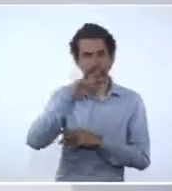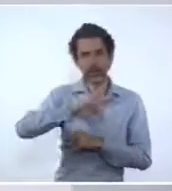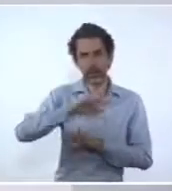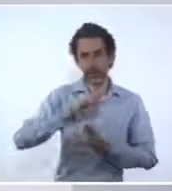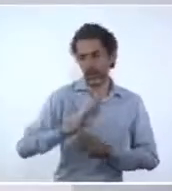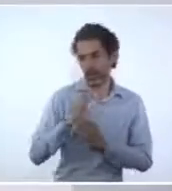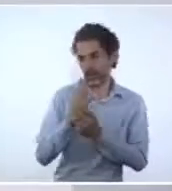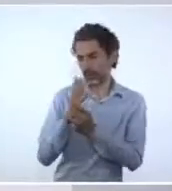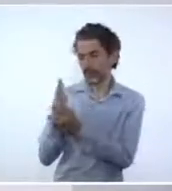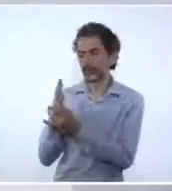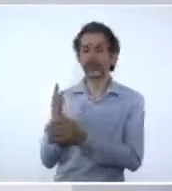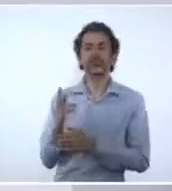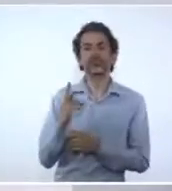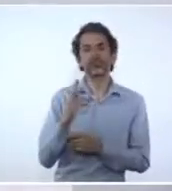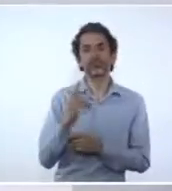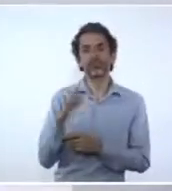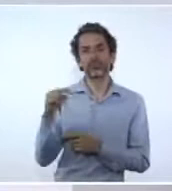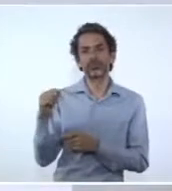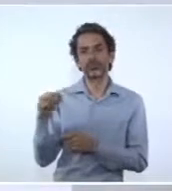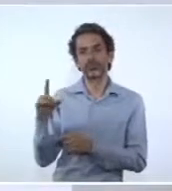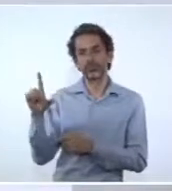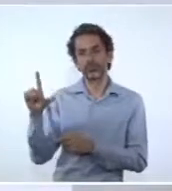Luz.